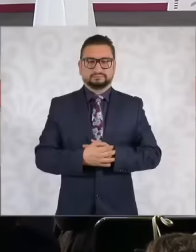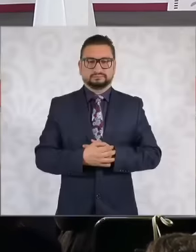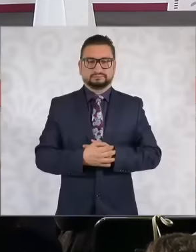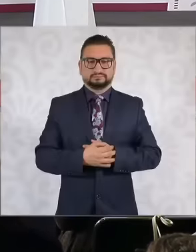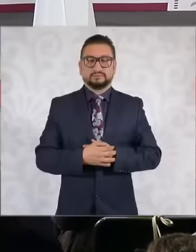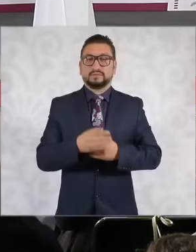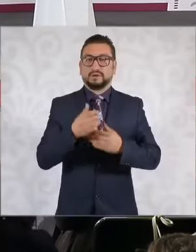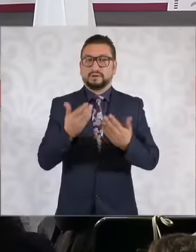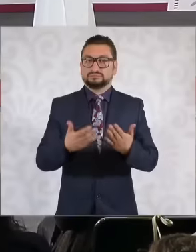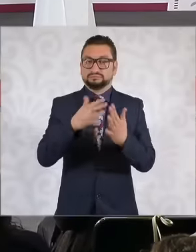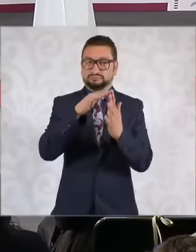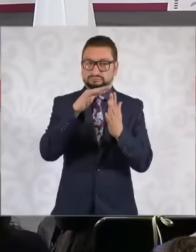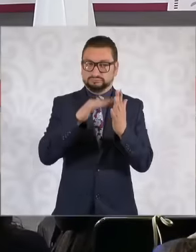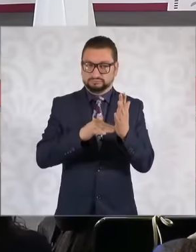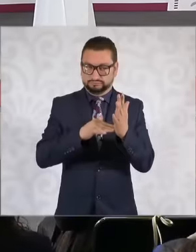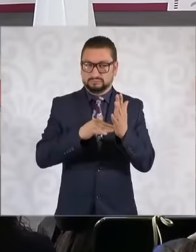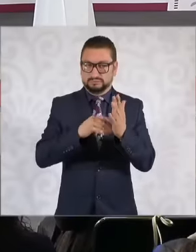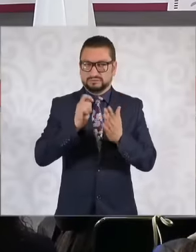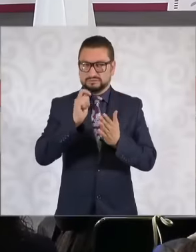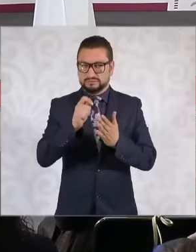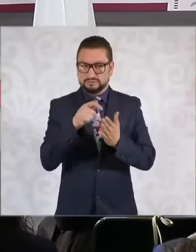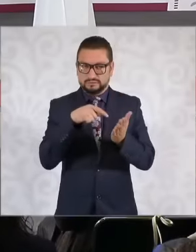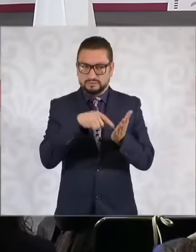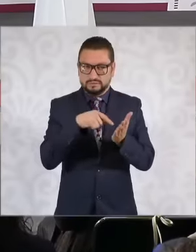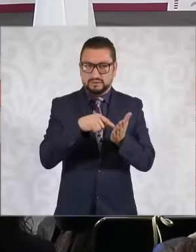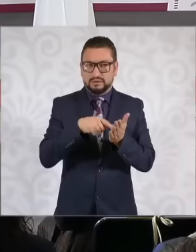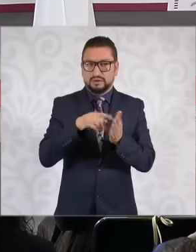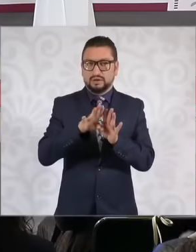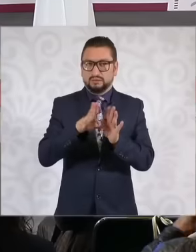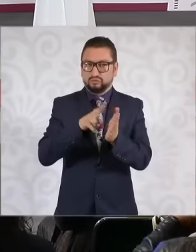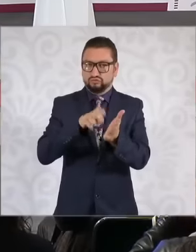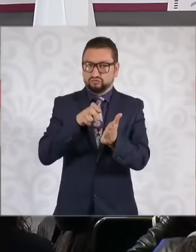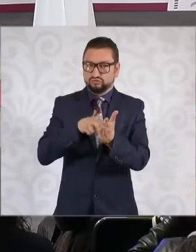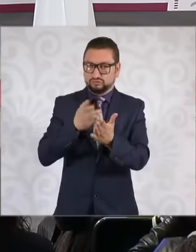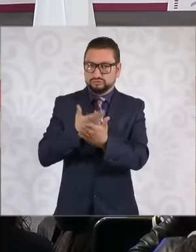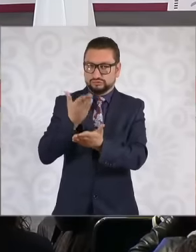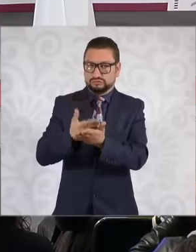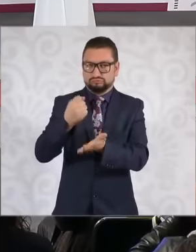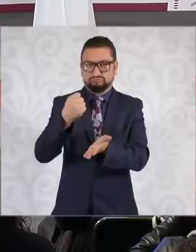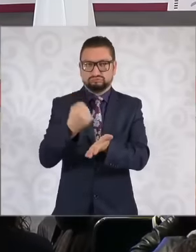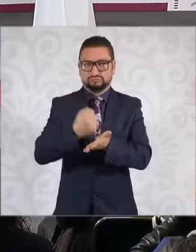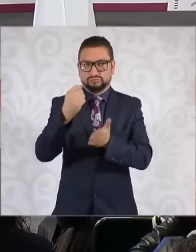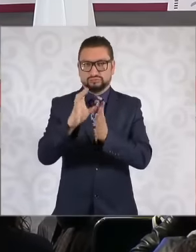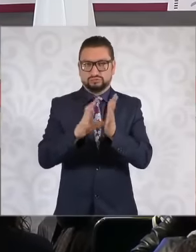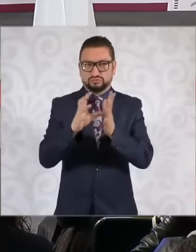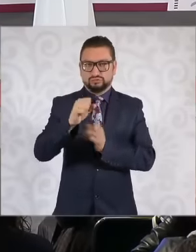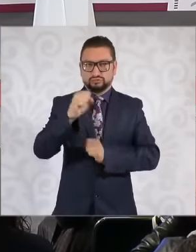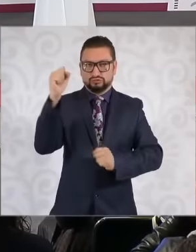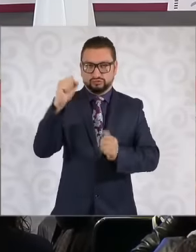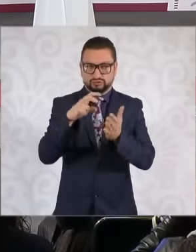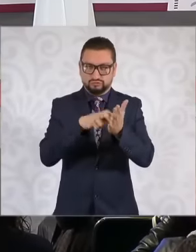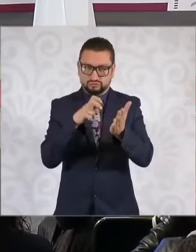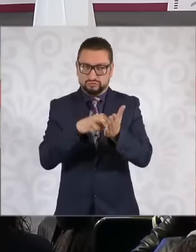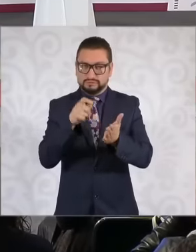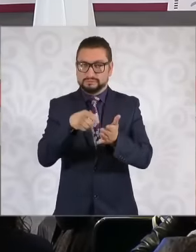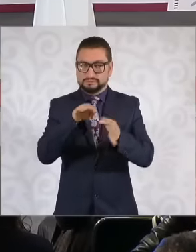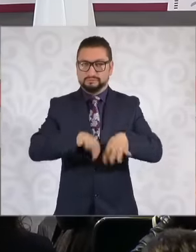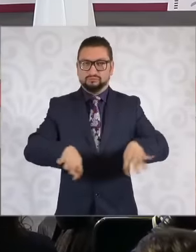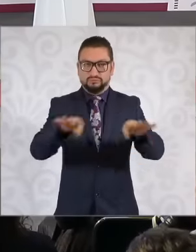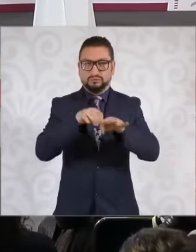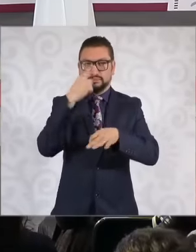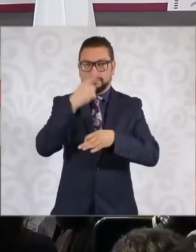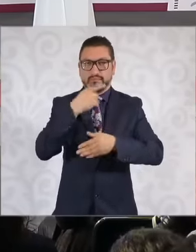Voy a leer solamente la parte que constituye la modificación que se aprobó a la Constitución Política, que es relevante para